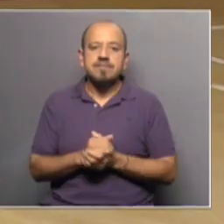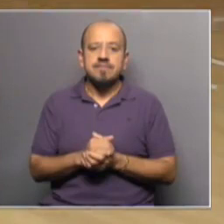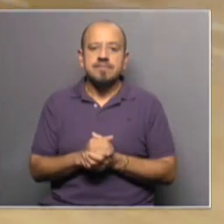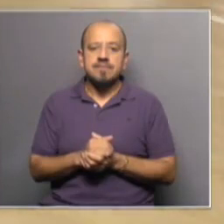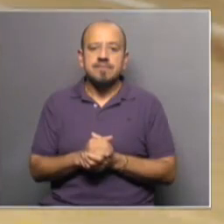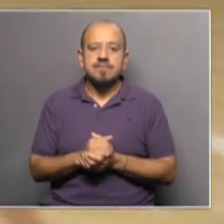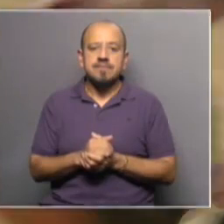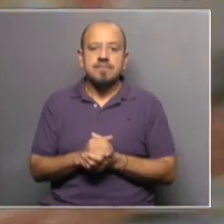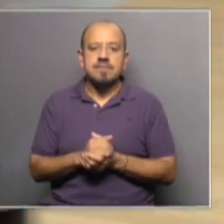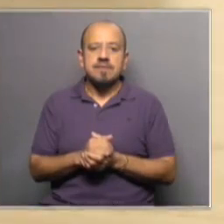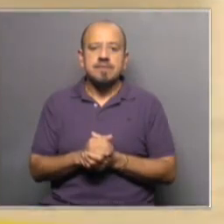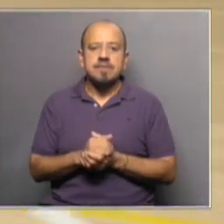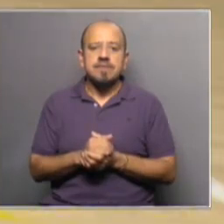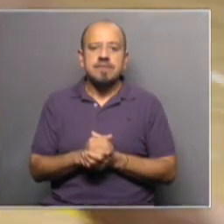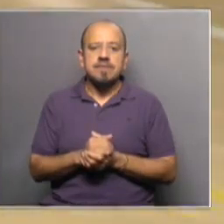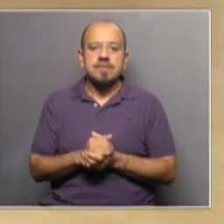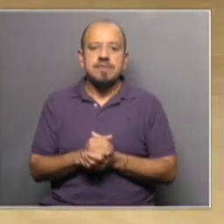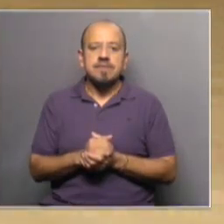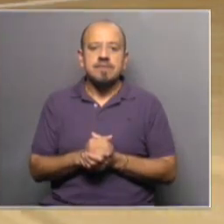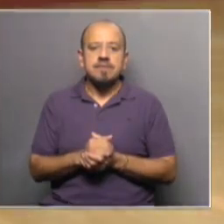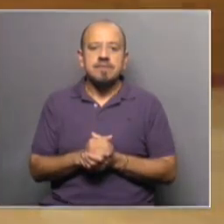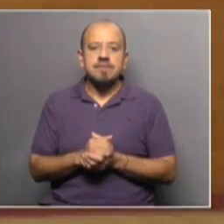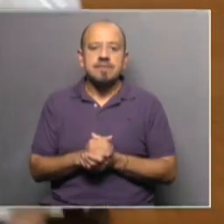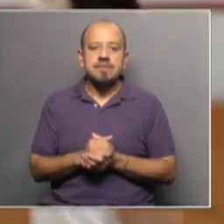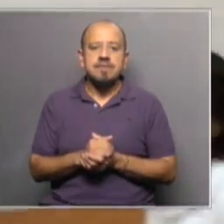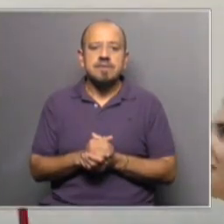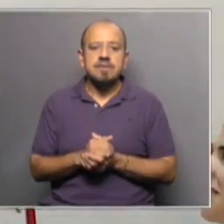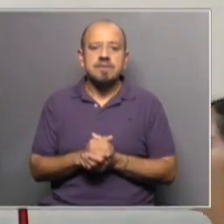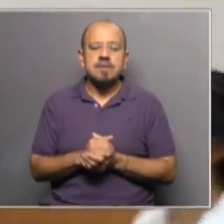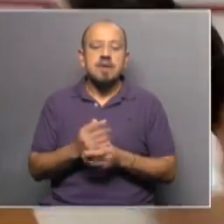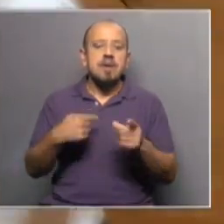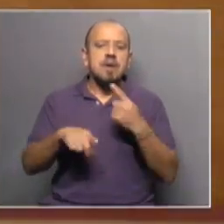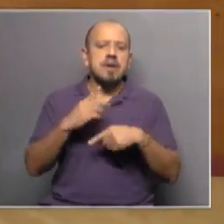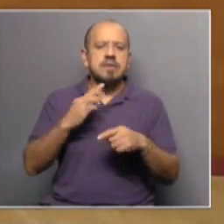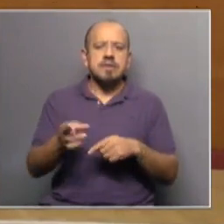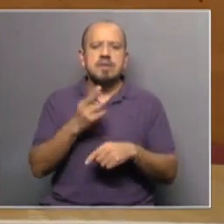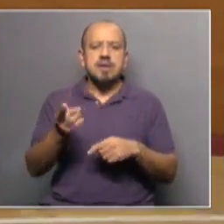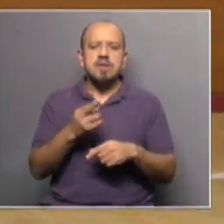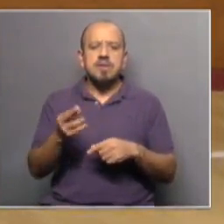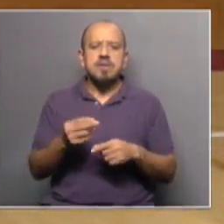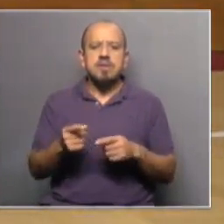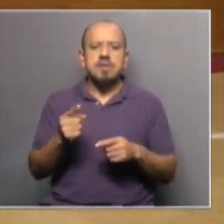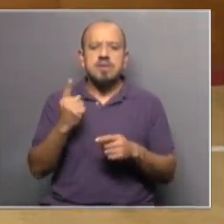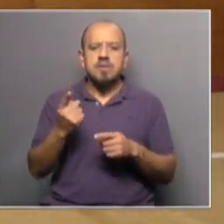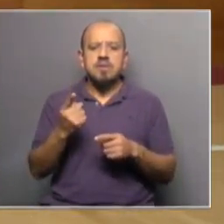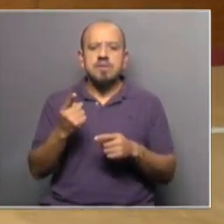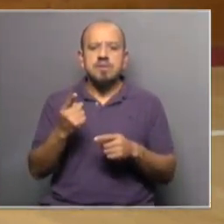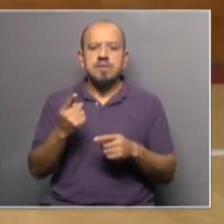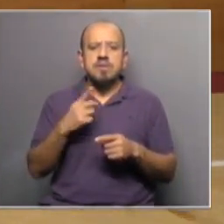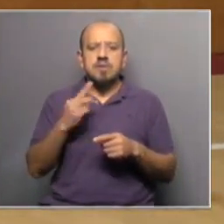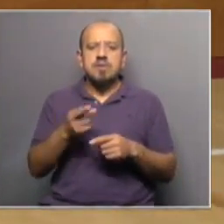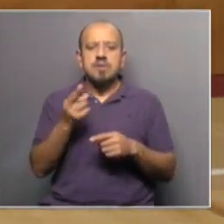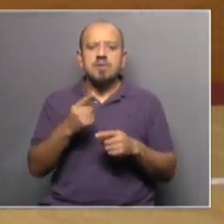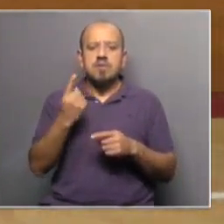así, obviamente, es como raro decirlo, pero termina llamando la atención que una... Todavía nos termina llamando la atención